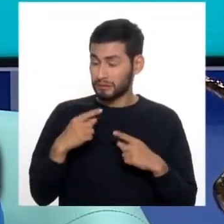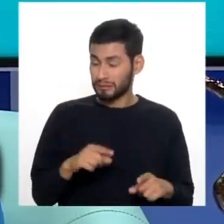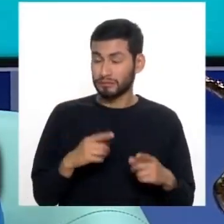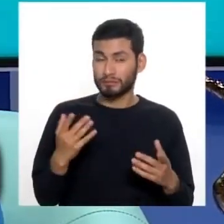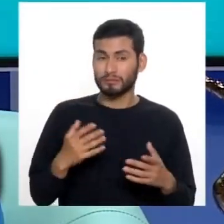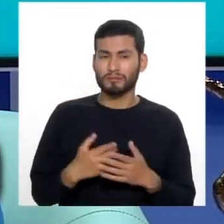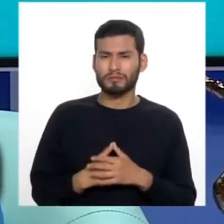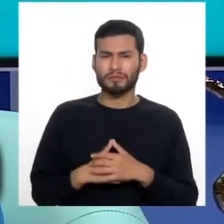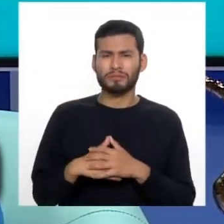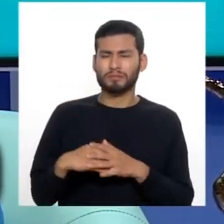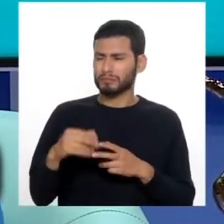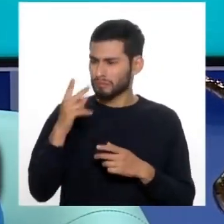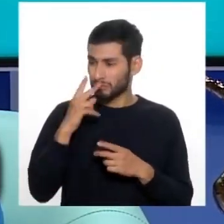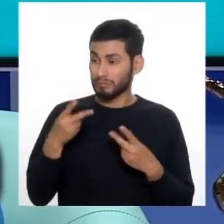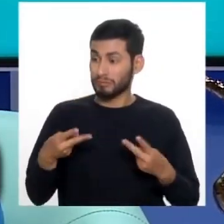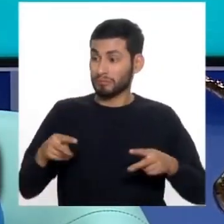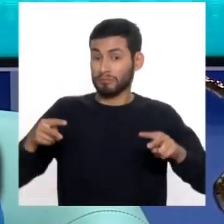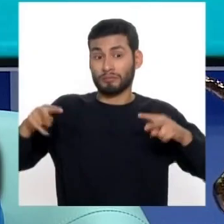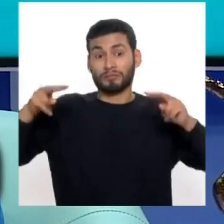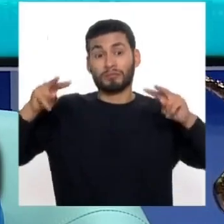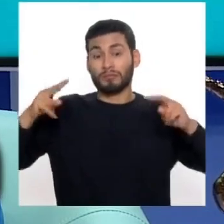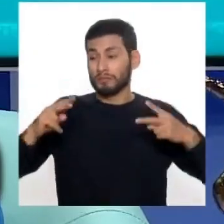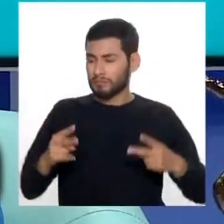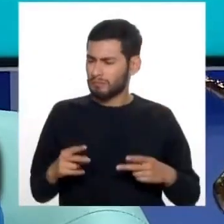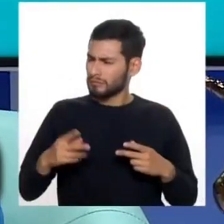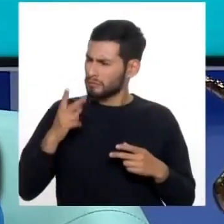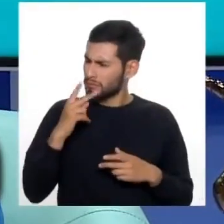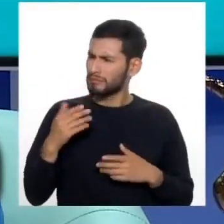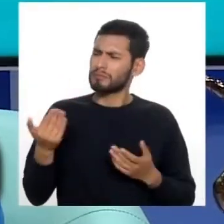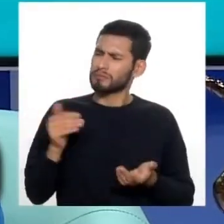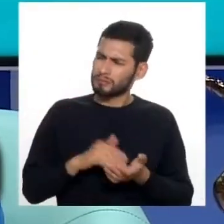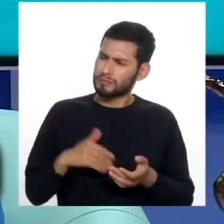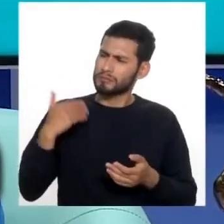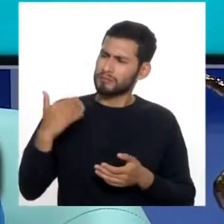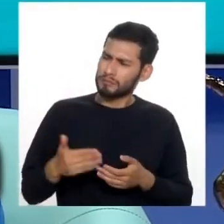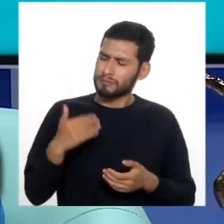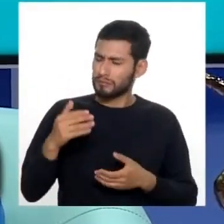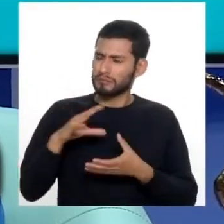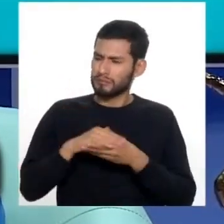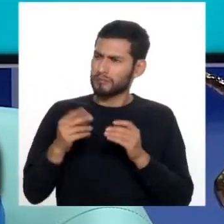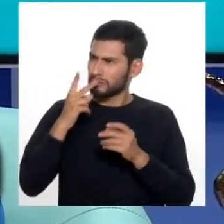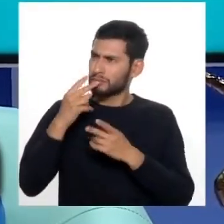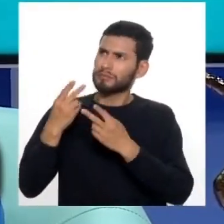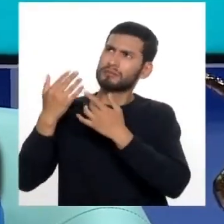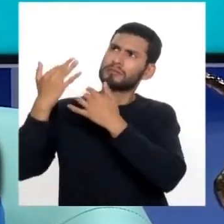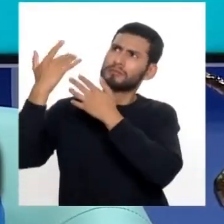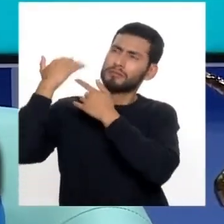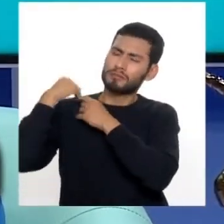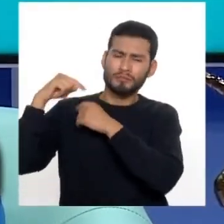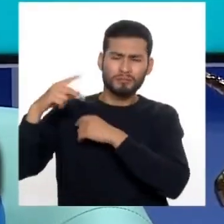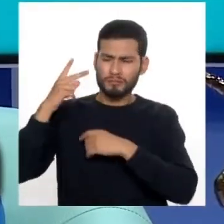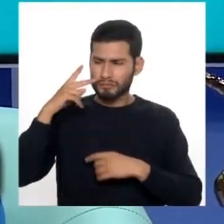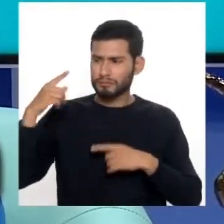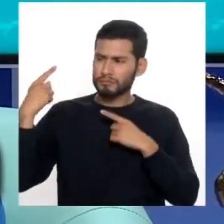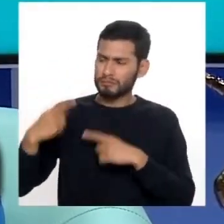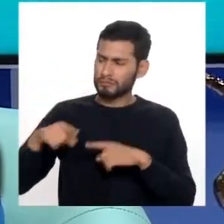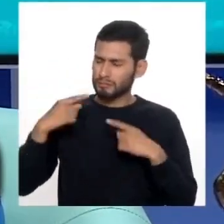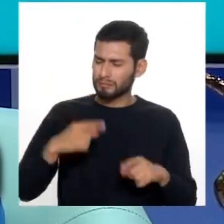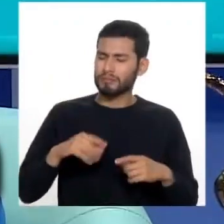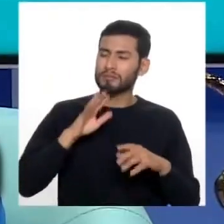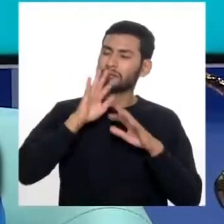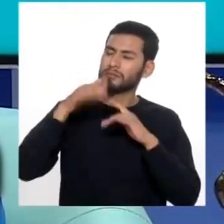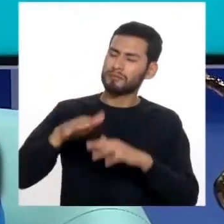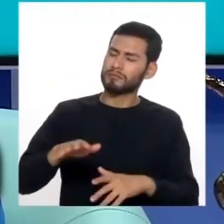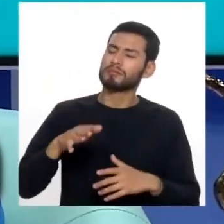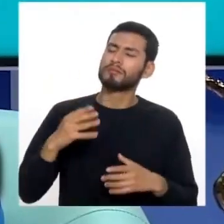con mayor incidencia o menor se va repitiendo, ¿no? Y la historia nos va contando cómo es el comportamiento de nuestro mar